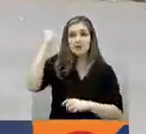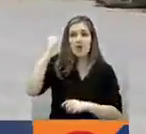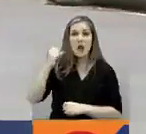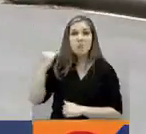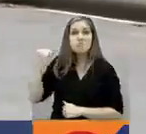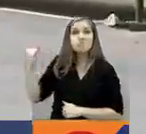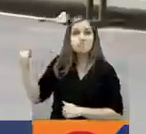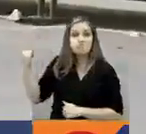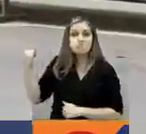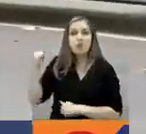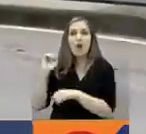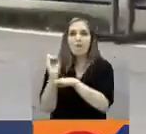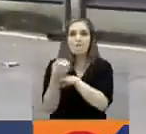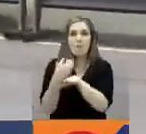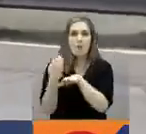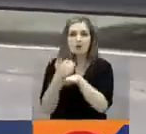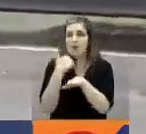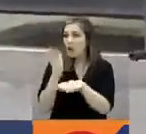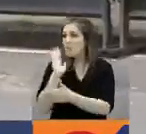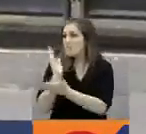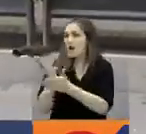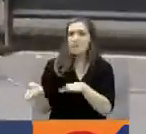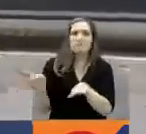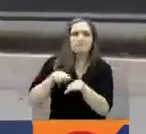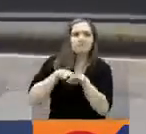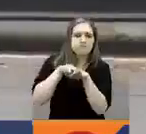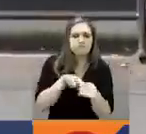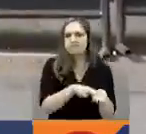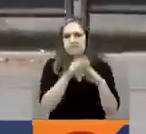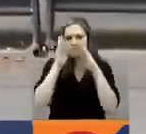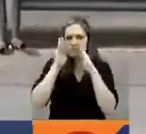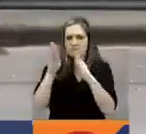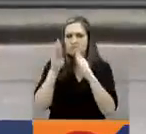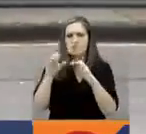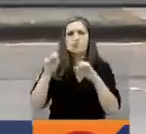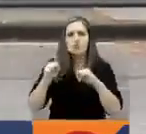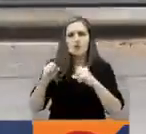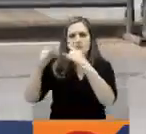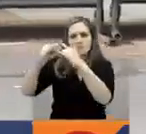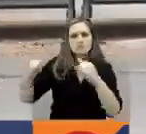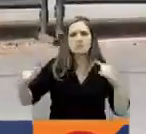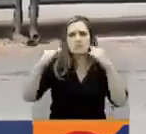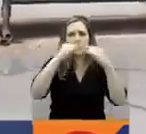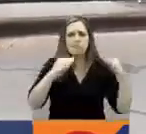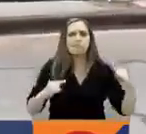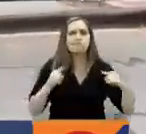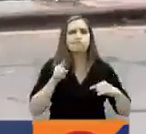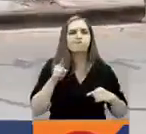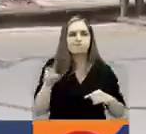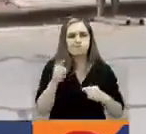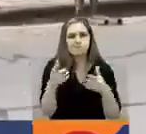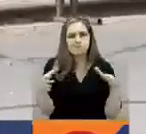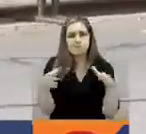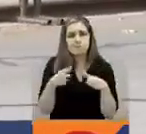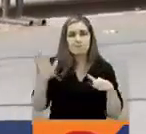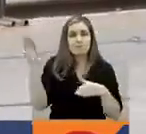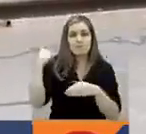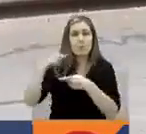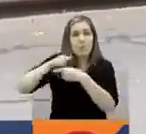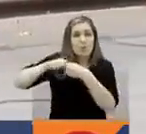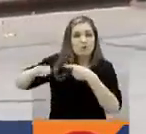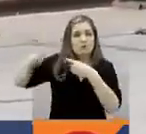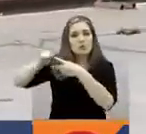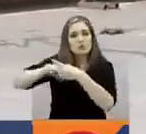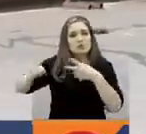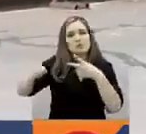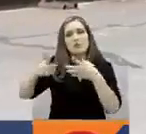de Salud, una ambulancia para prestar atención médica a los indígenas que se encuentran más de 2 semanas ya en